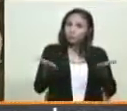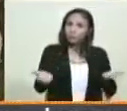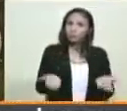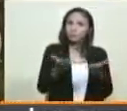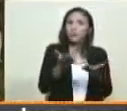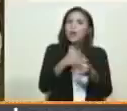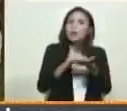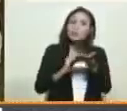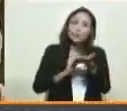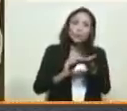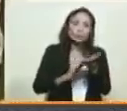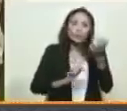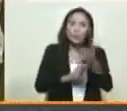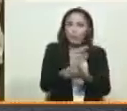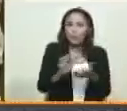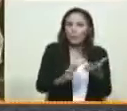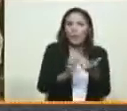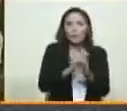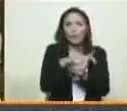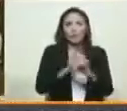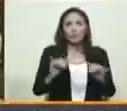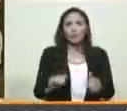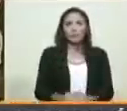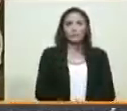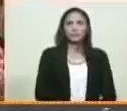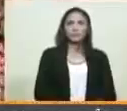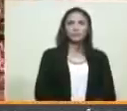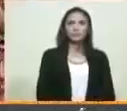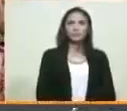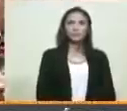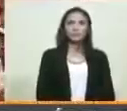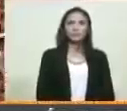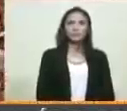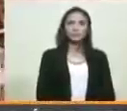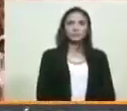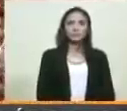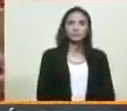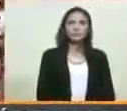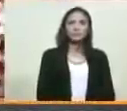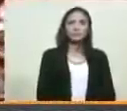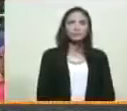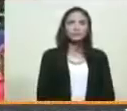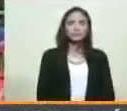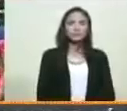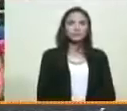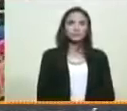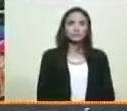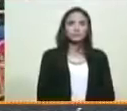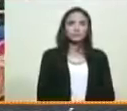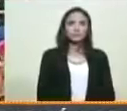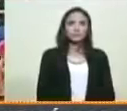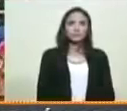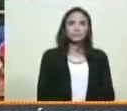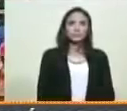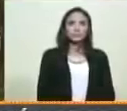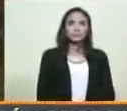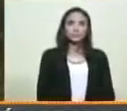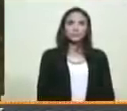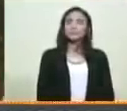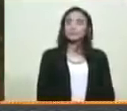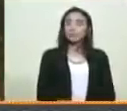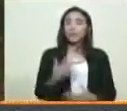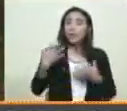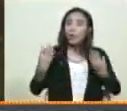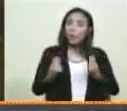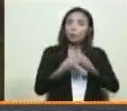nuestra patria. Solo nosotros podemos. Solo juntos haremos posible